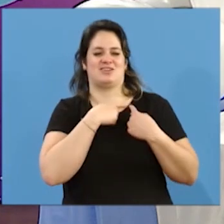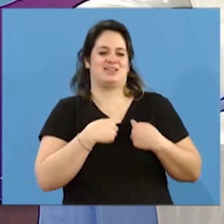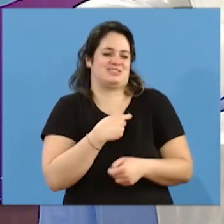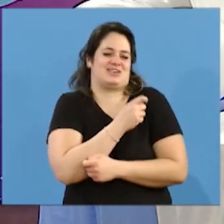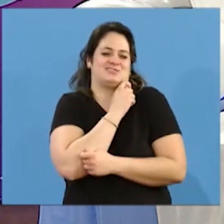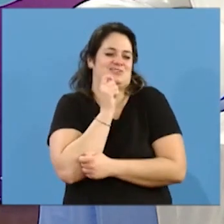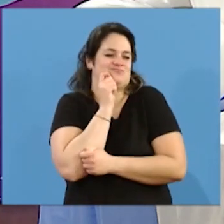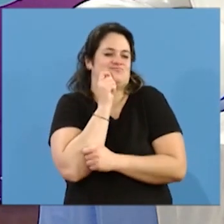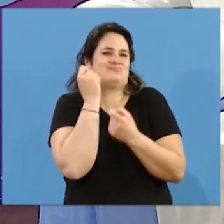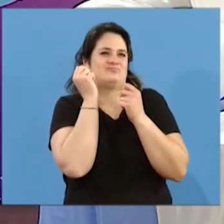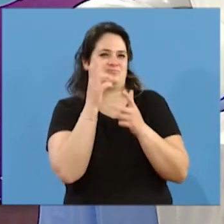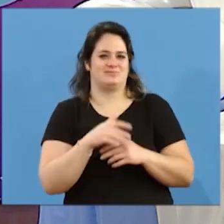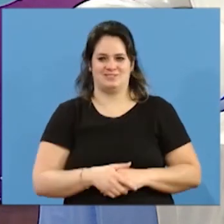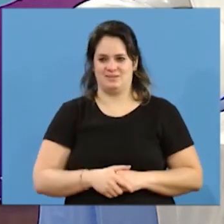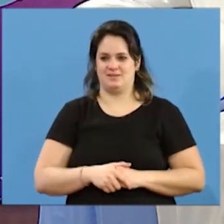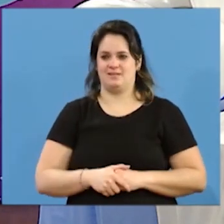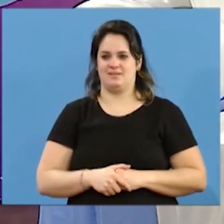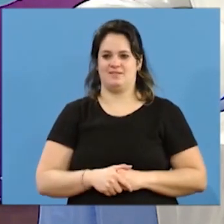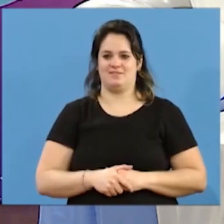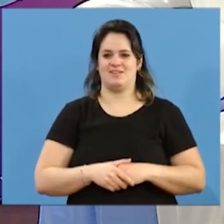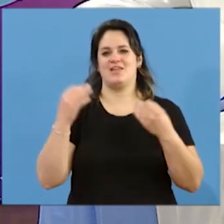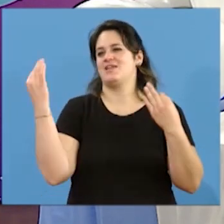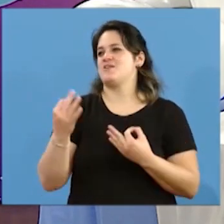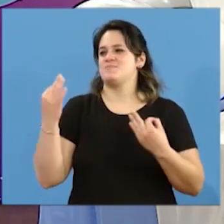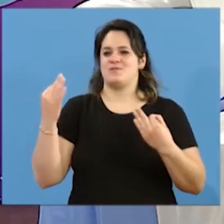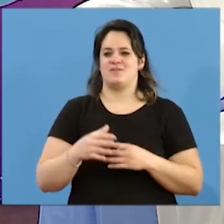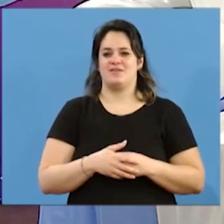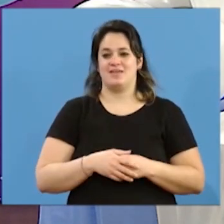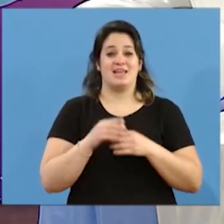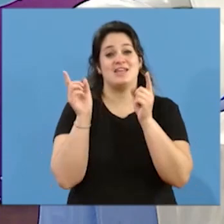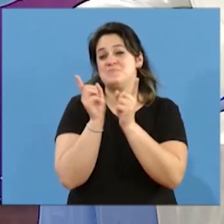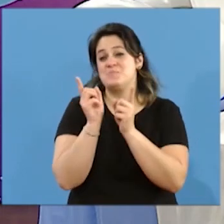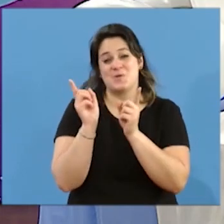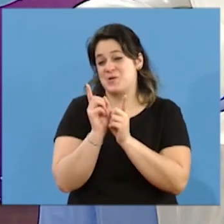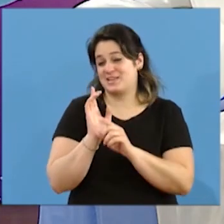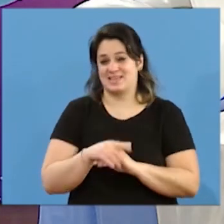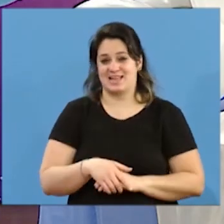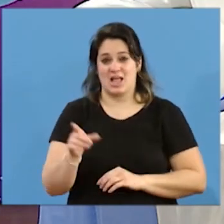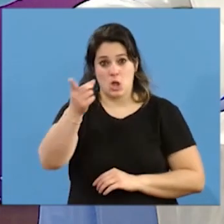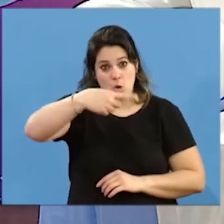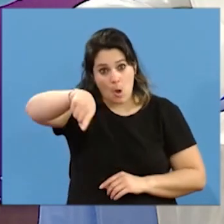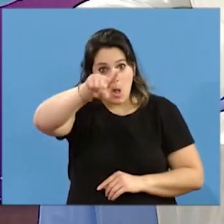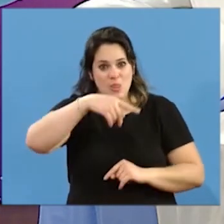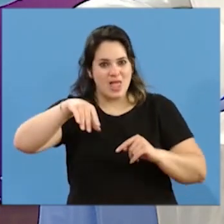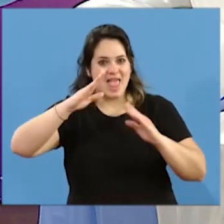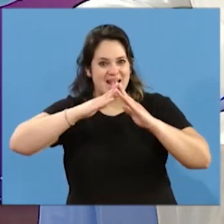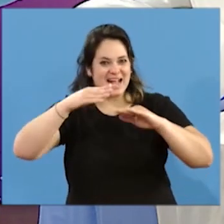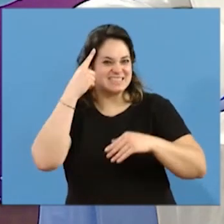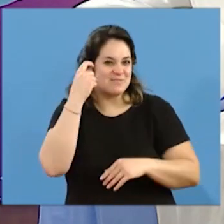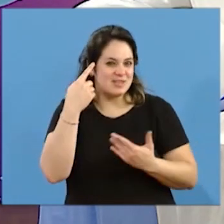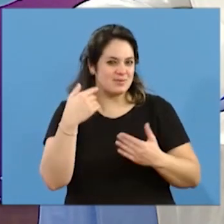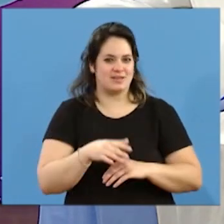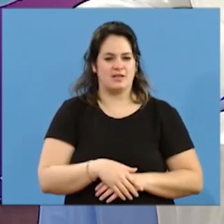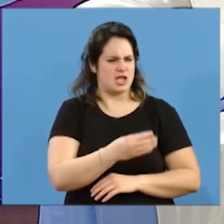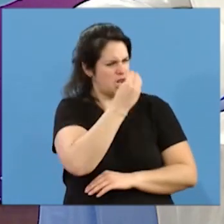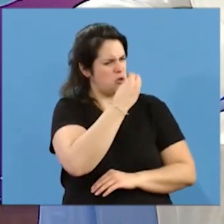mi corazón. Muy bien, es muy cortita y ustedes la pueden aprender. ¿Y la papa